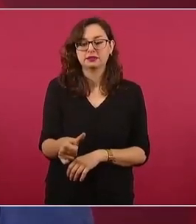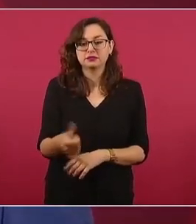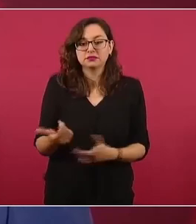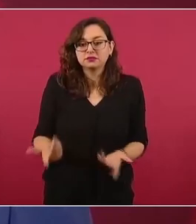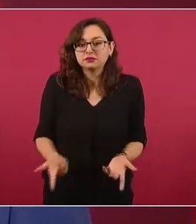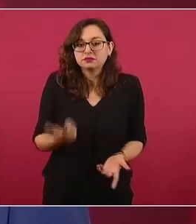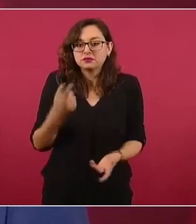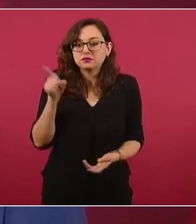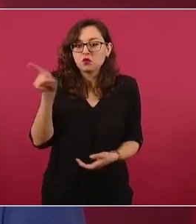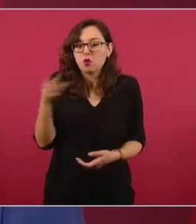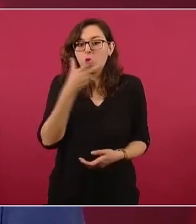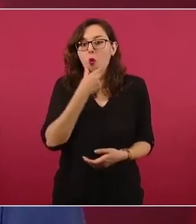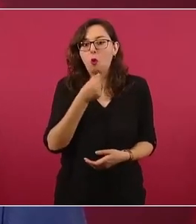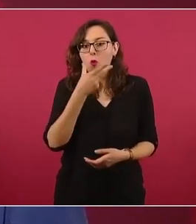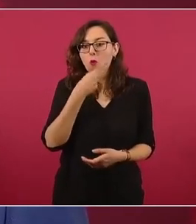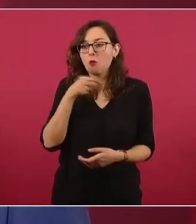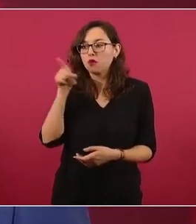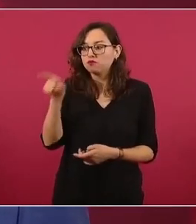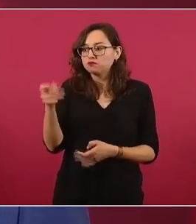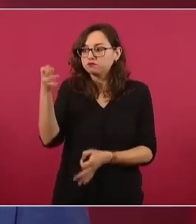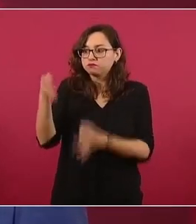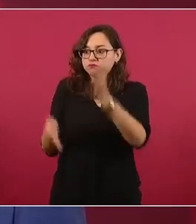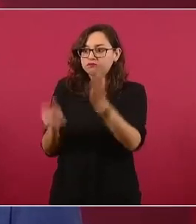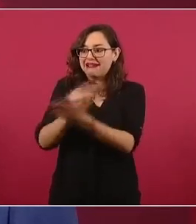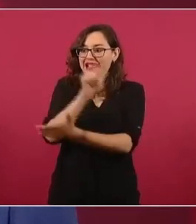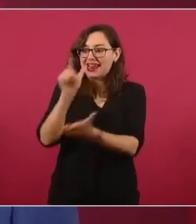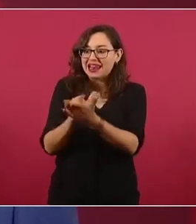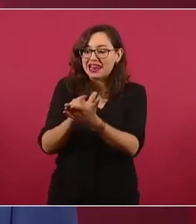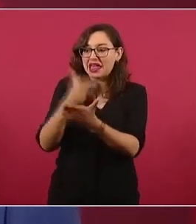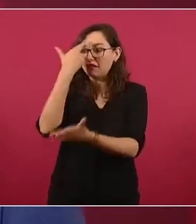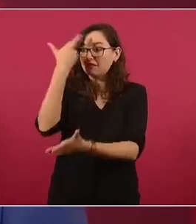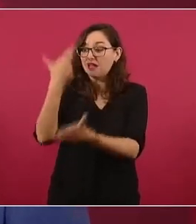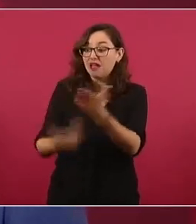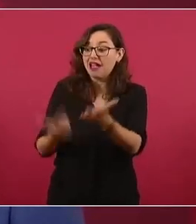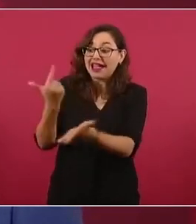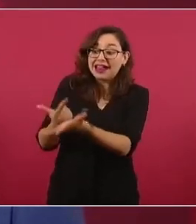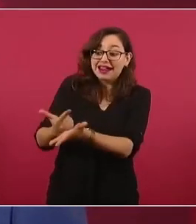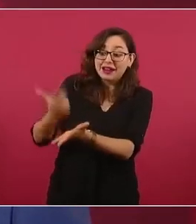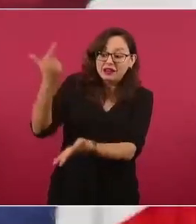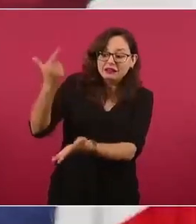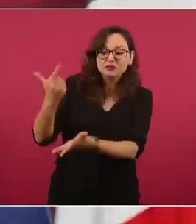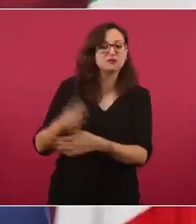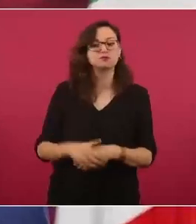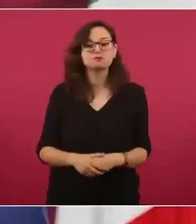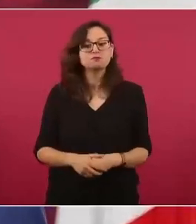El fiscal no ha cometido delitos graves. Y por eso